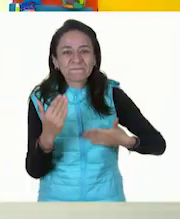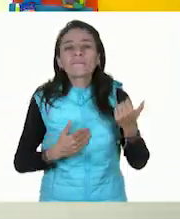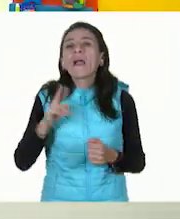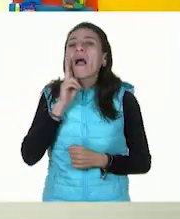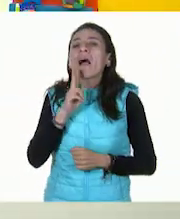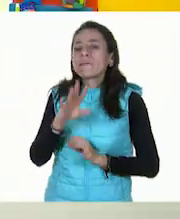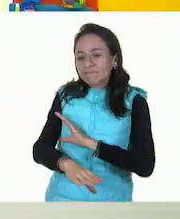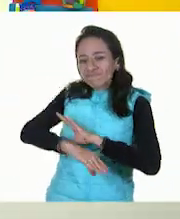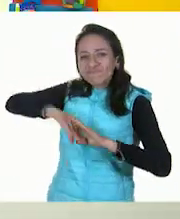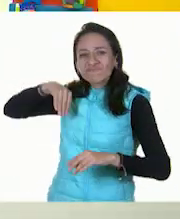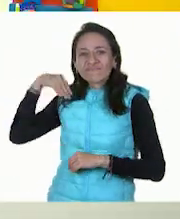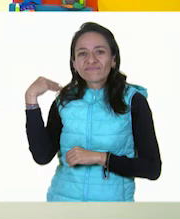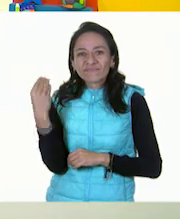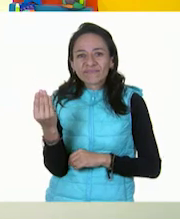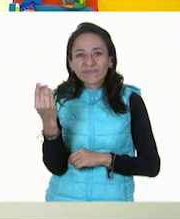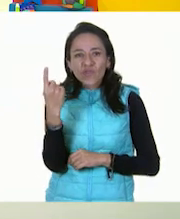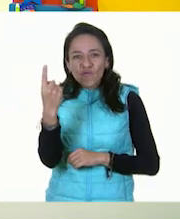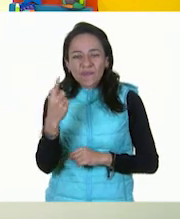una.